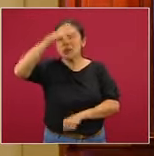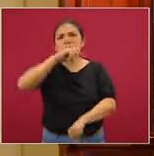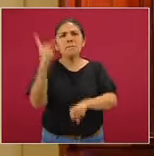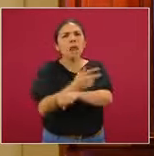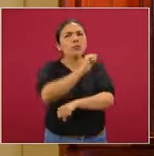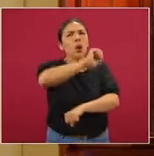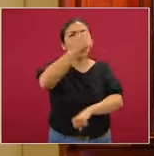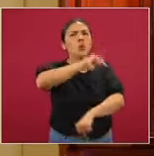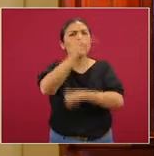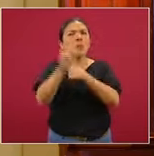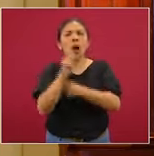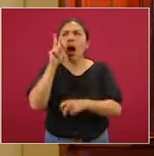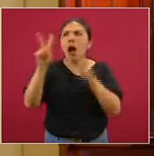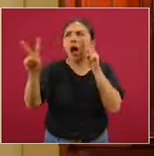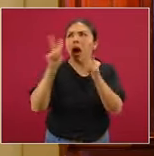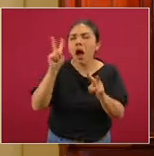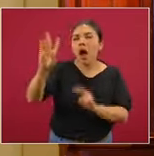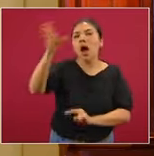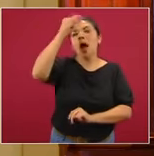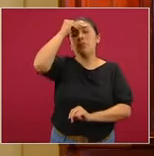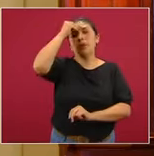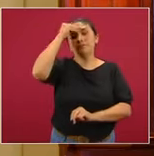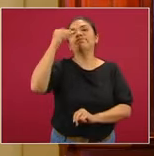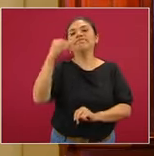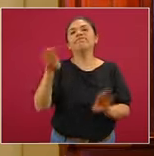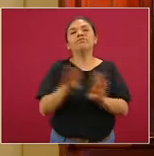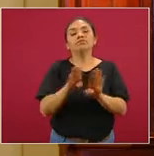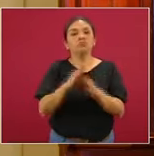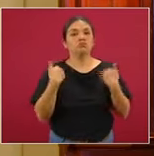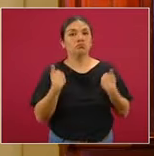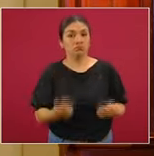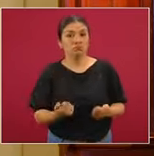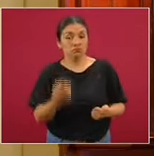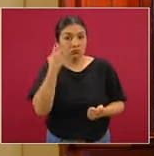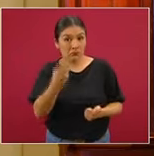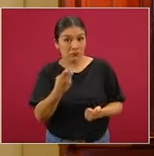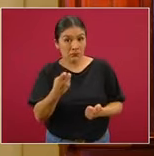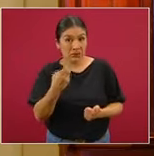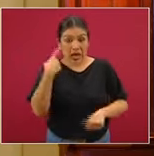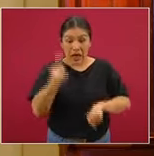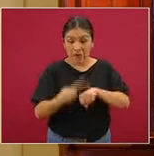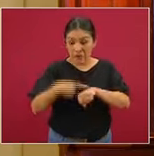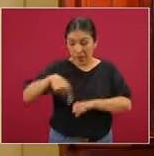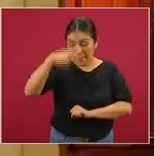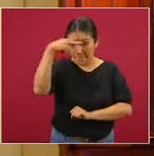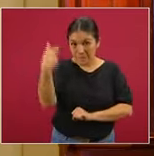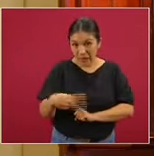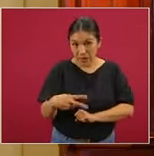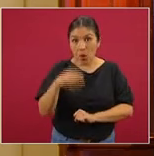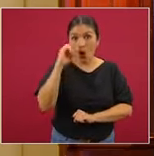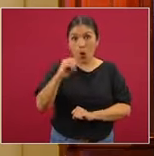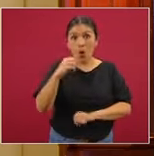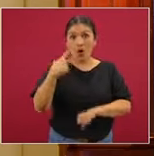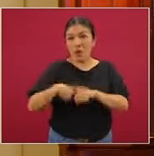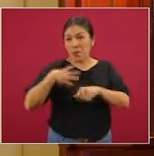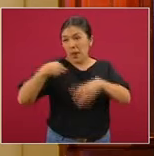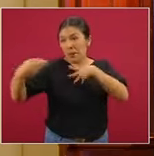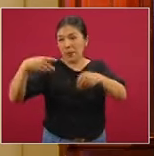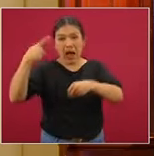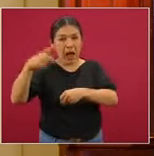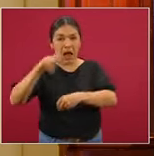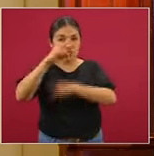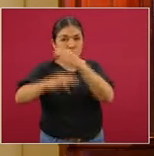otros países, pero tener muy presente que ni la epidemia en México, ni menos la pandemia a nivel